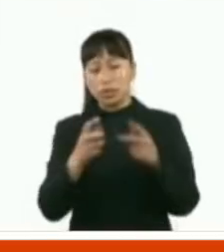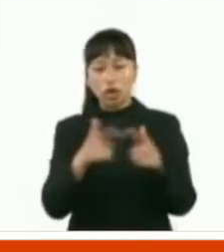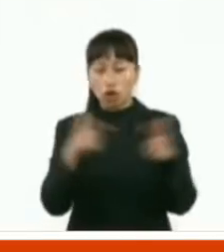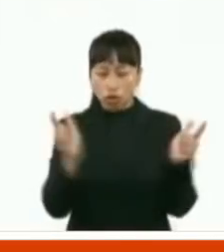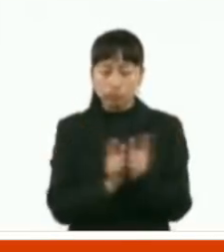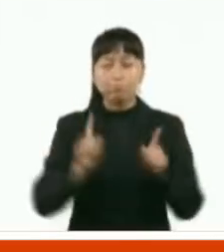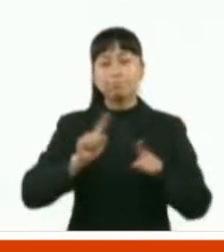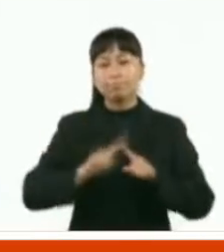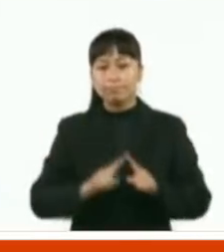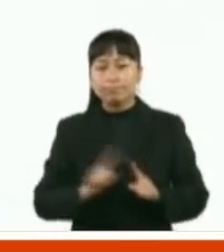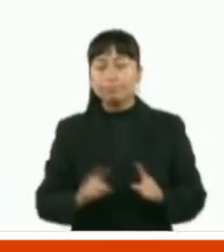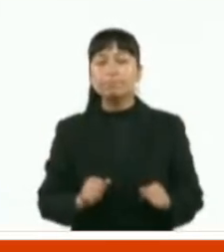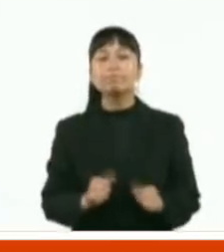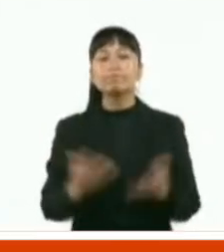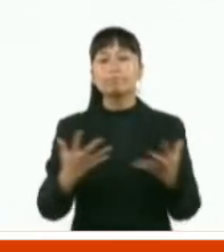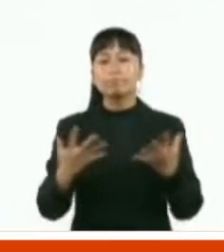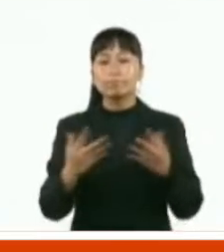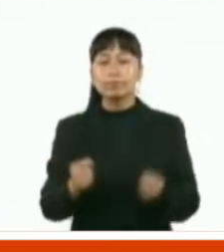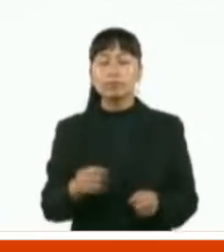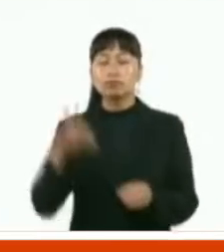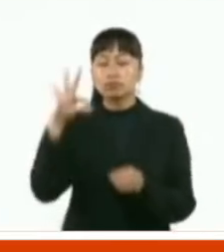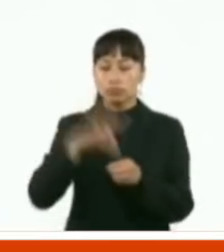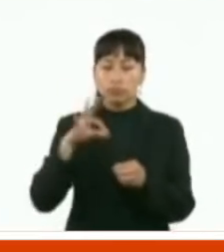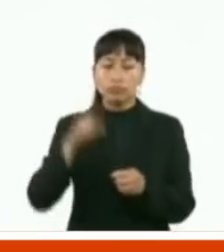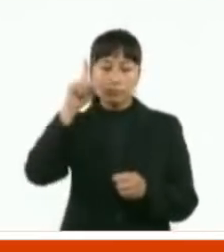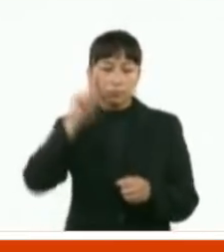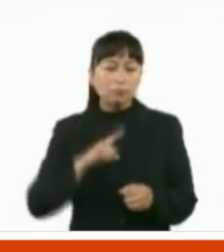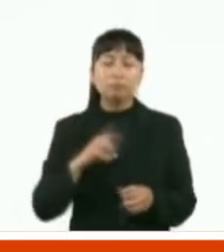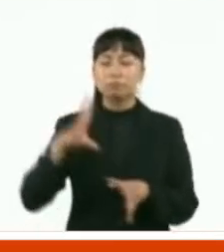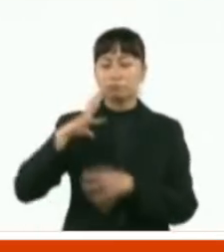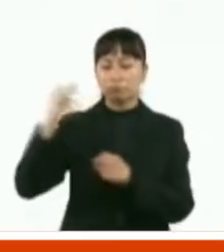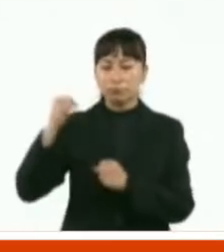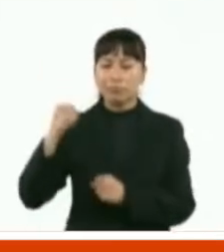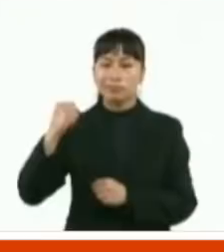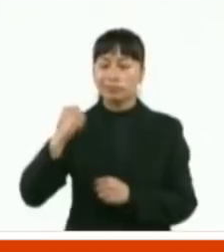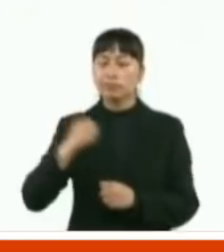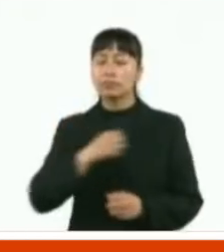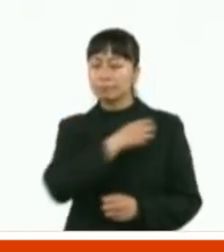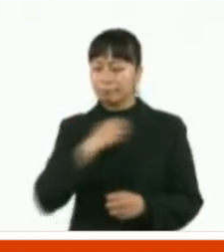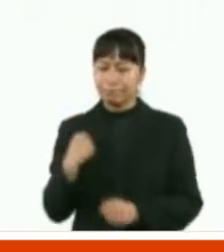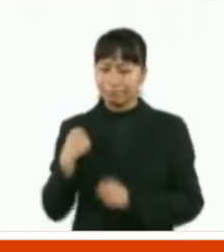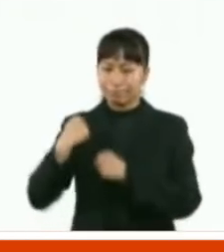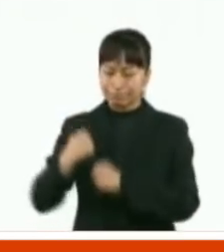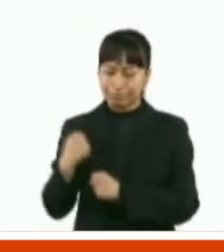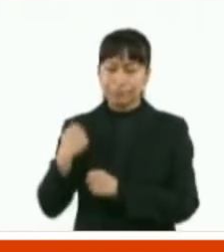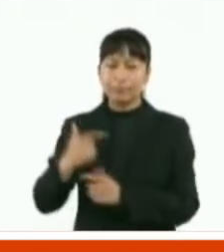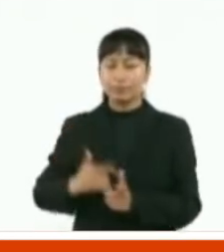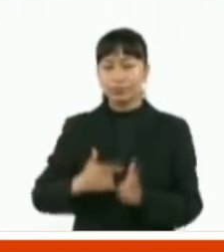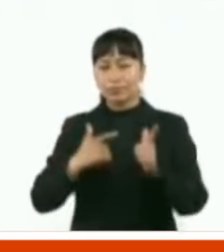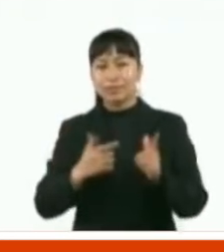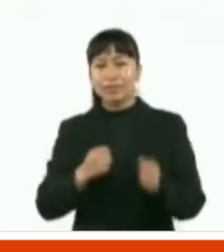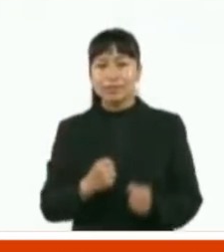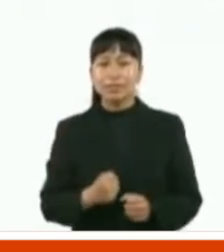exigente demandante del voto femenino, coronela zapatista de fusil y cananas,